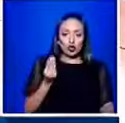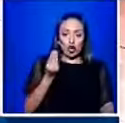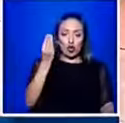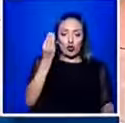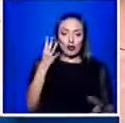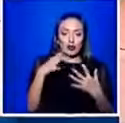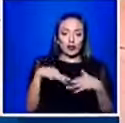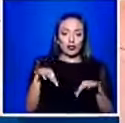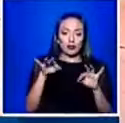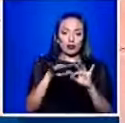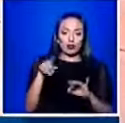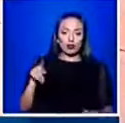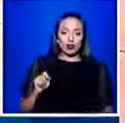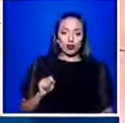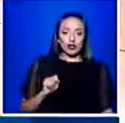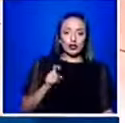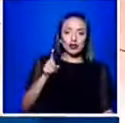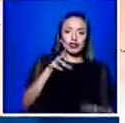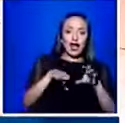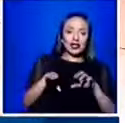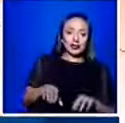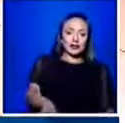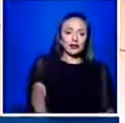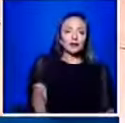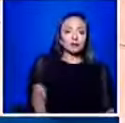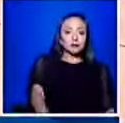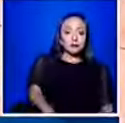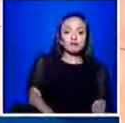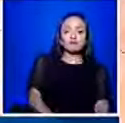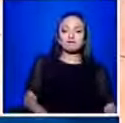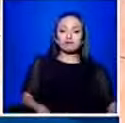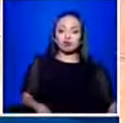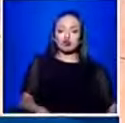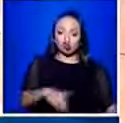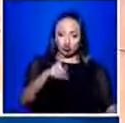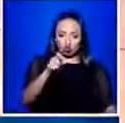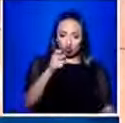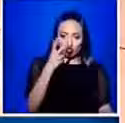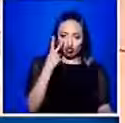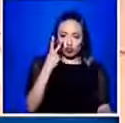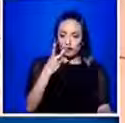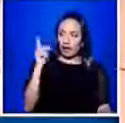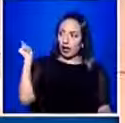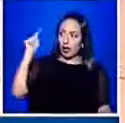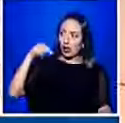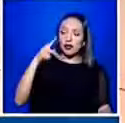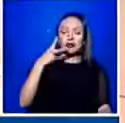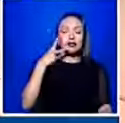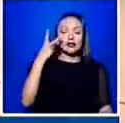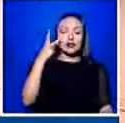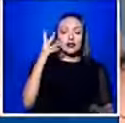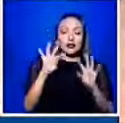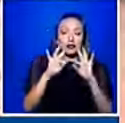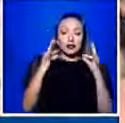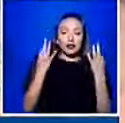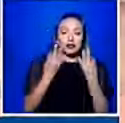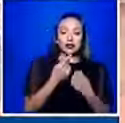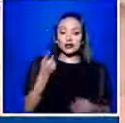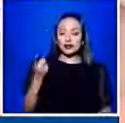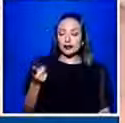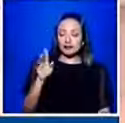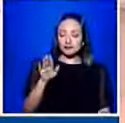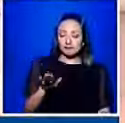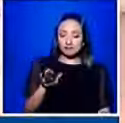realiza este acto. Como ustedes pueden observar, los padres de familia han llegado acá hasta el Coliseo de la Unidad Educativa Humberto